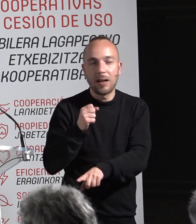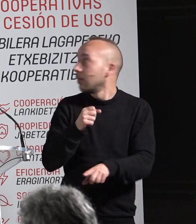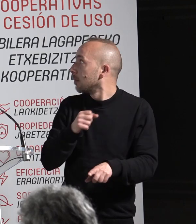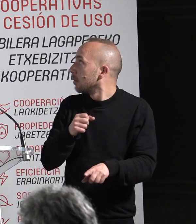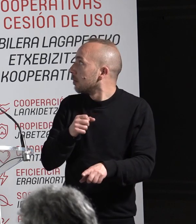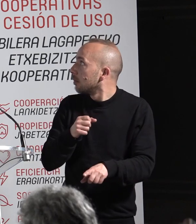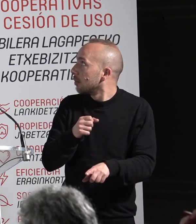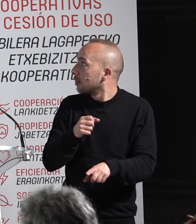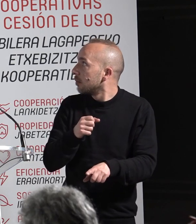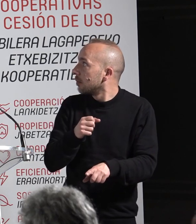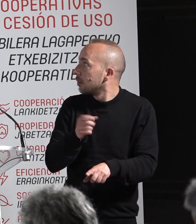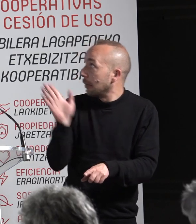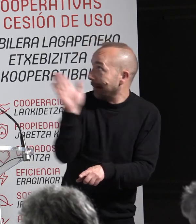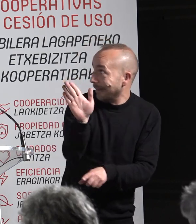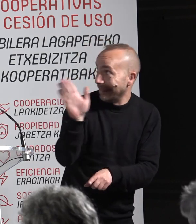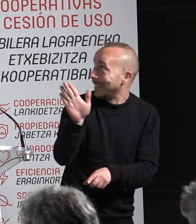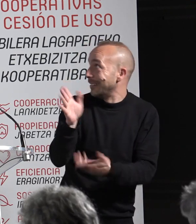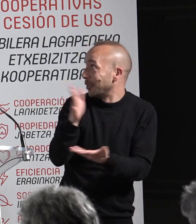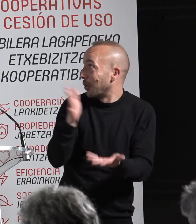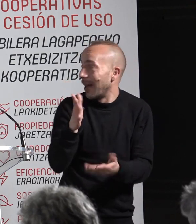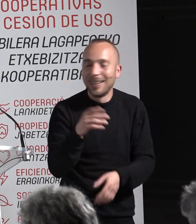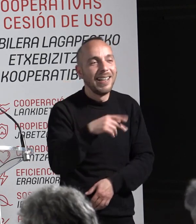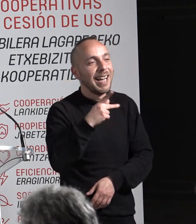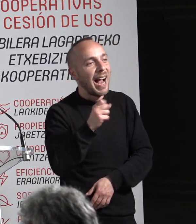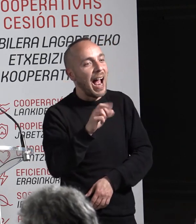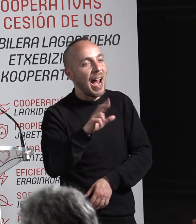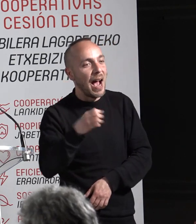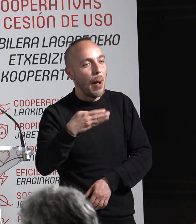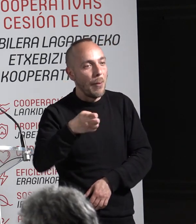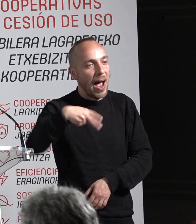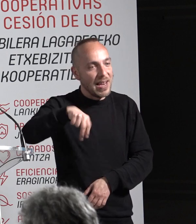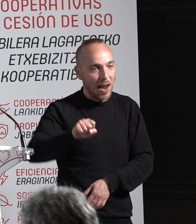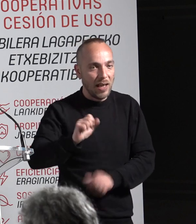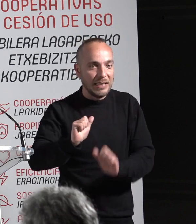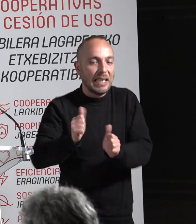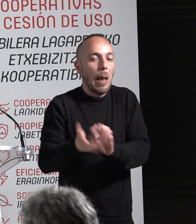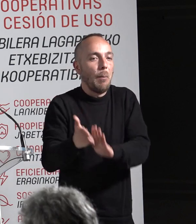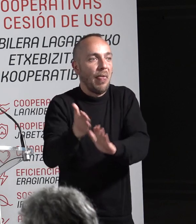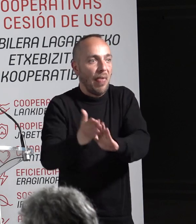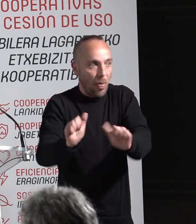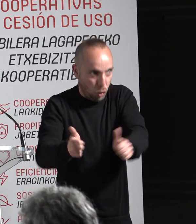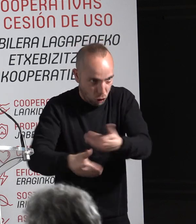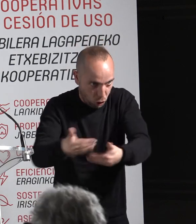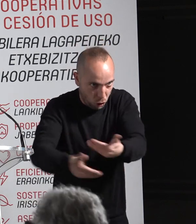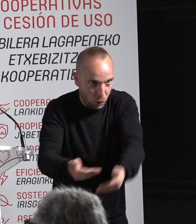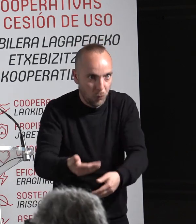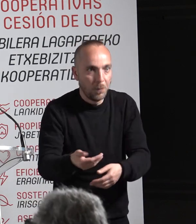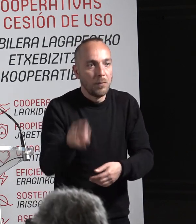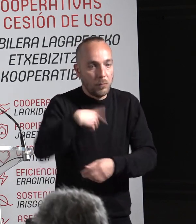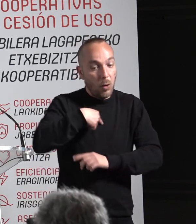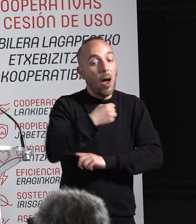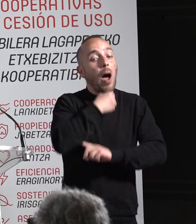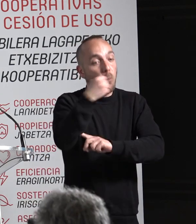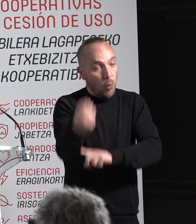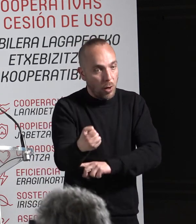¿no? Y ahí, justamente, el otro día nos llamaba otra experiencia, que querían montar otros, pues adelante, vamos a apoyarles para que